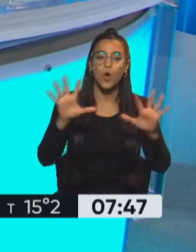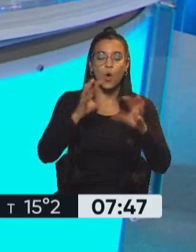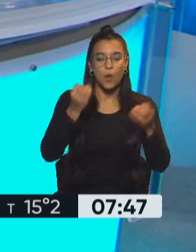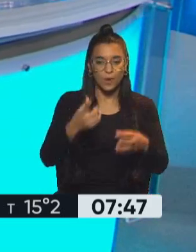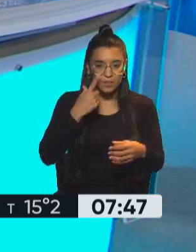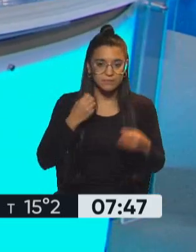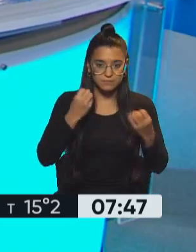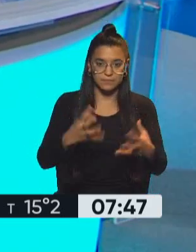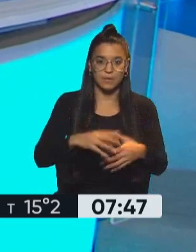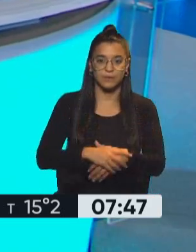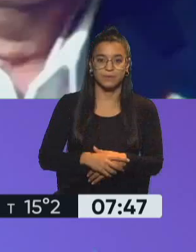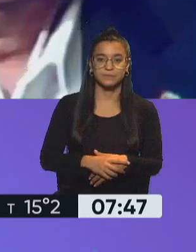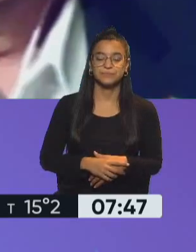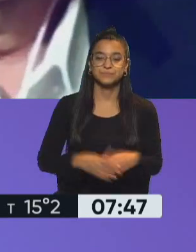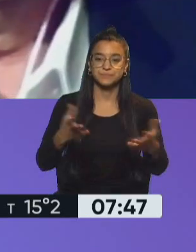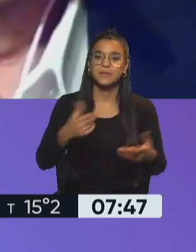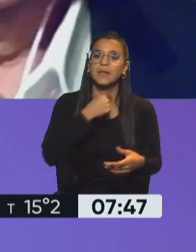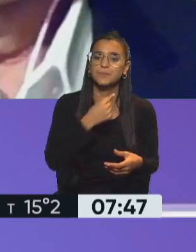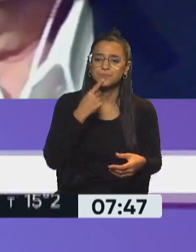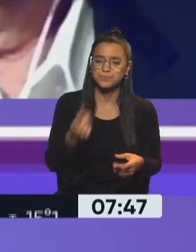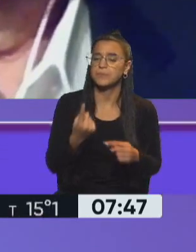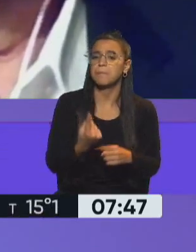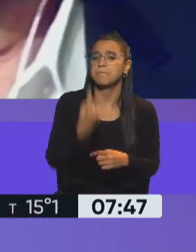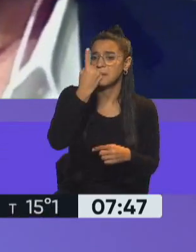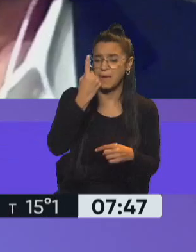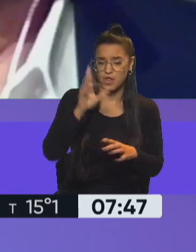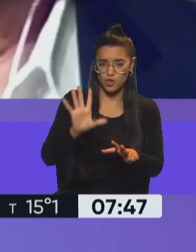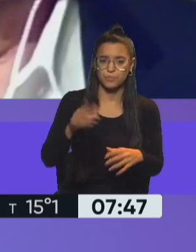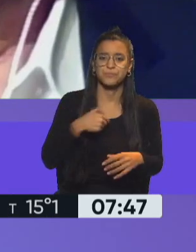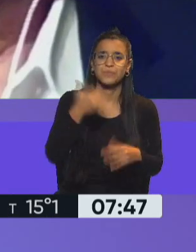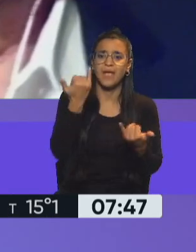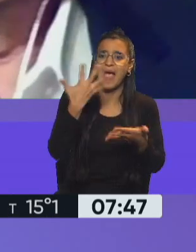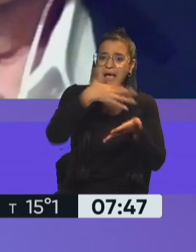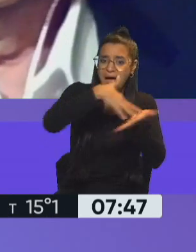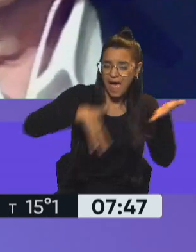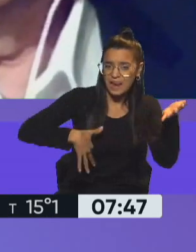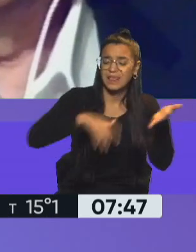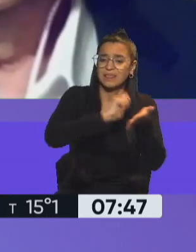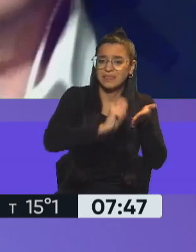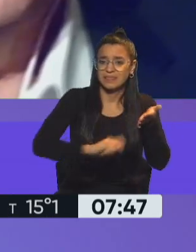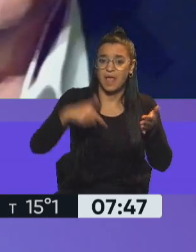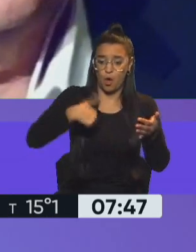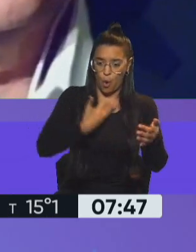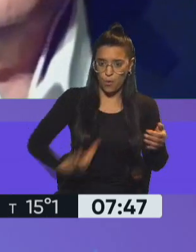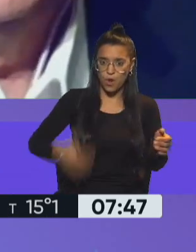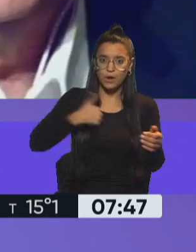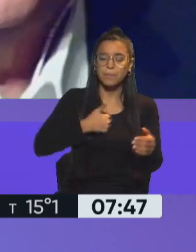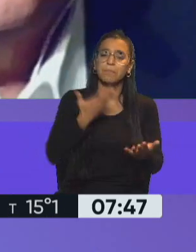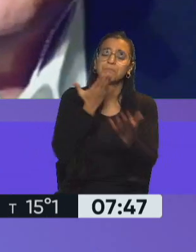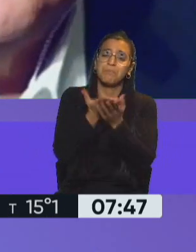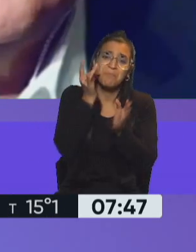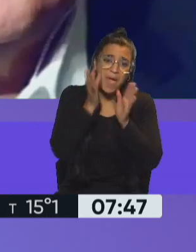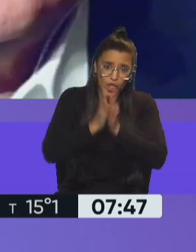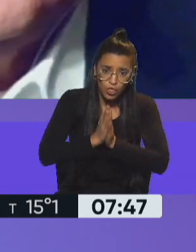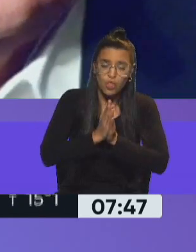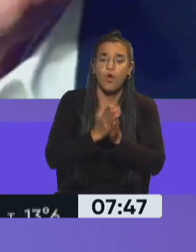¿cómo le va a ustedes? Bien. Muy bien, consultarlo. Bueno, como primera medida ha habido una carta de parte del gobierno argentino con un pedido de disculpas hacia